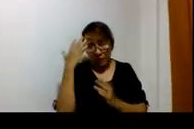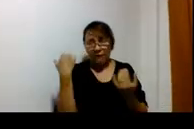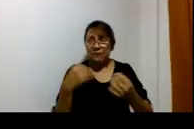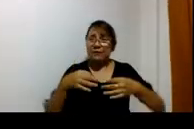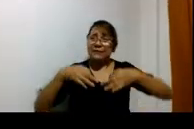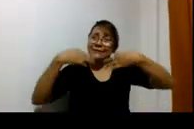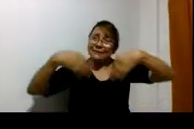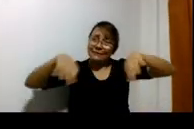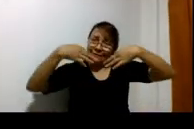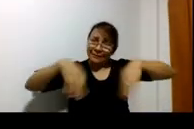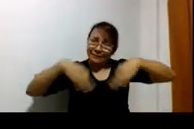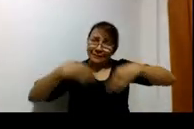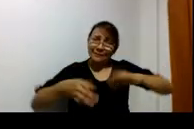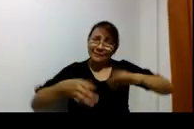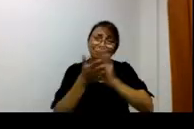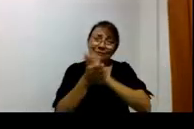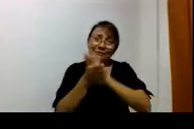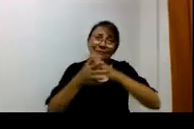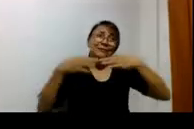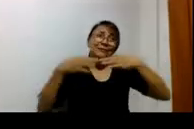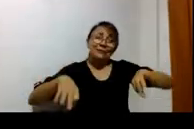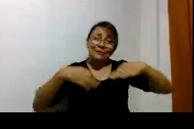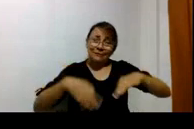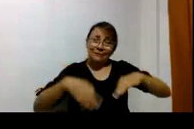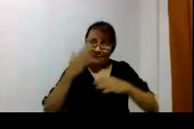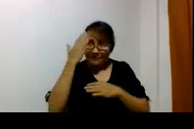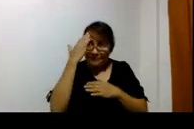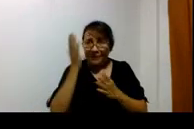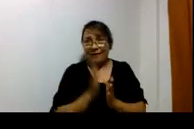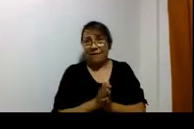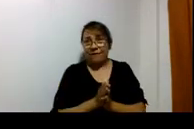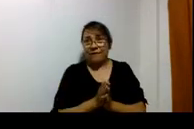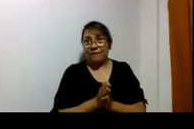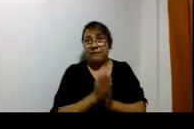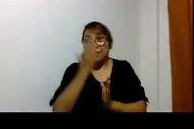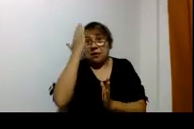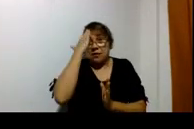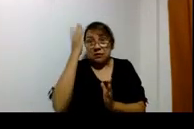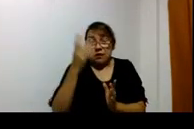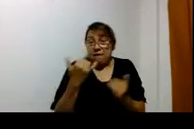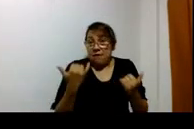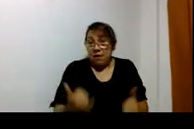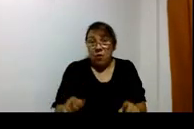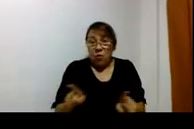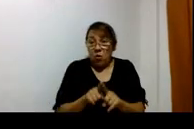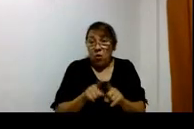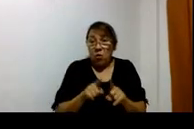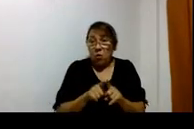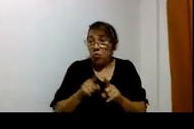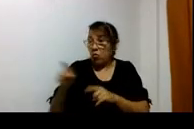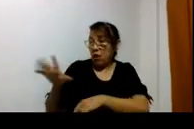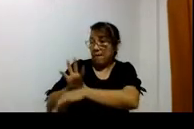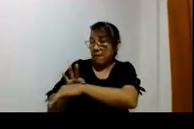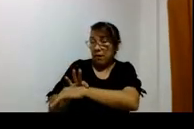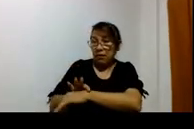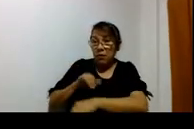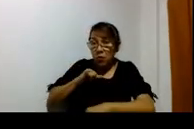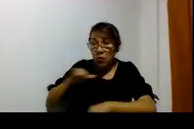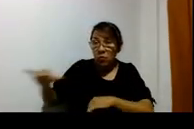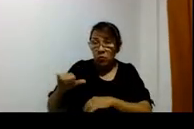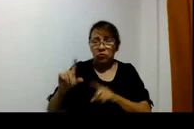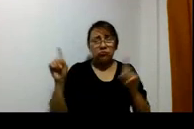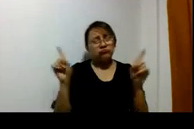el compendio de una anatomía completa de los que debe tener pues un personal de la salud o un médico, pero sí